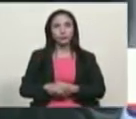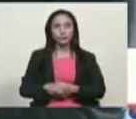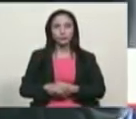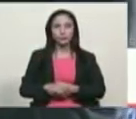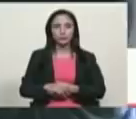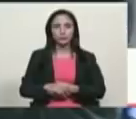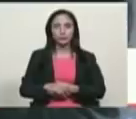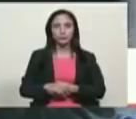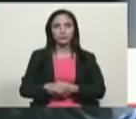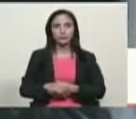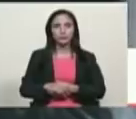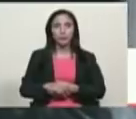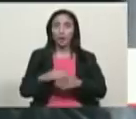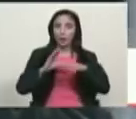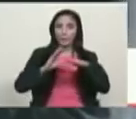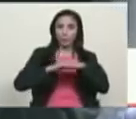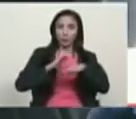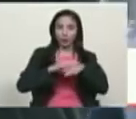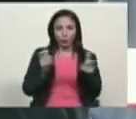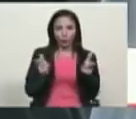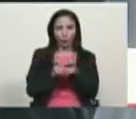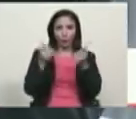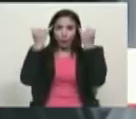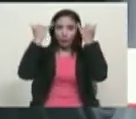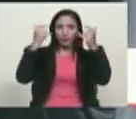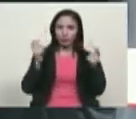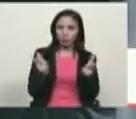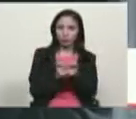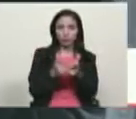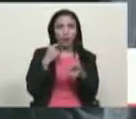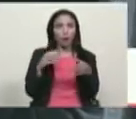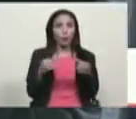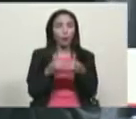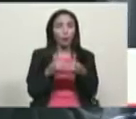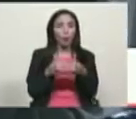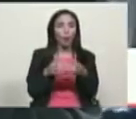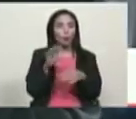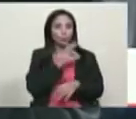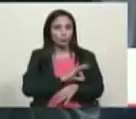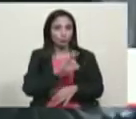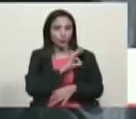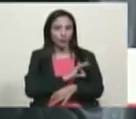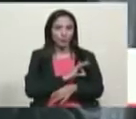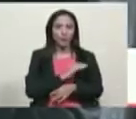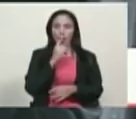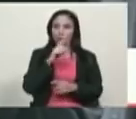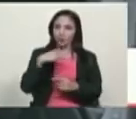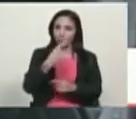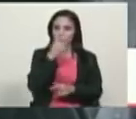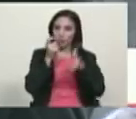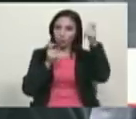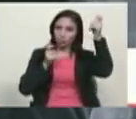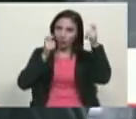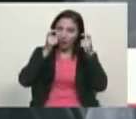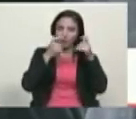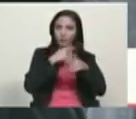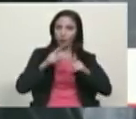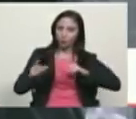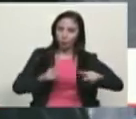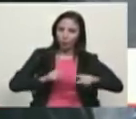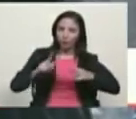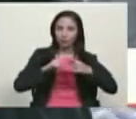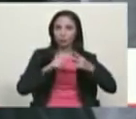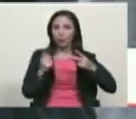social, porque reúne intelectuales, artistas y movimiento social. Y después el comandante Chávez, en coordinación con